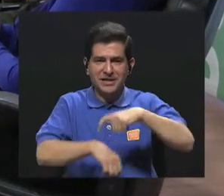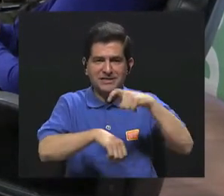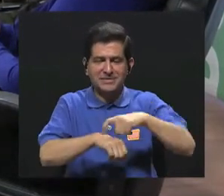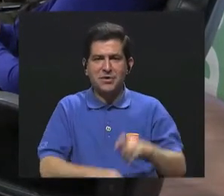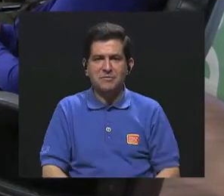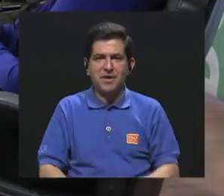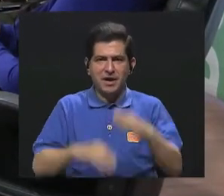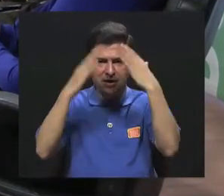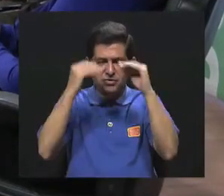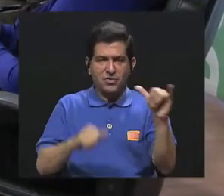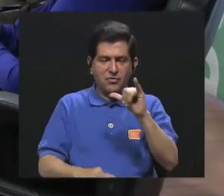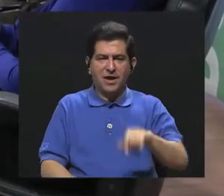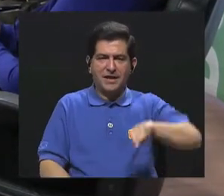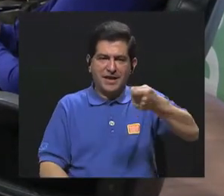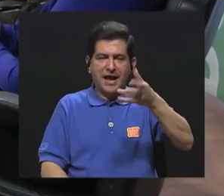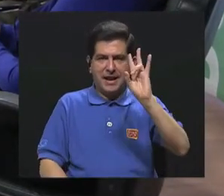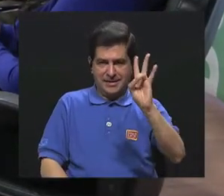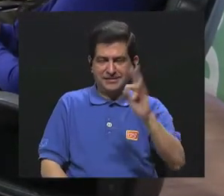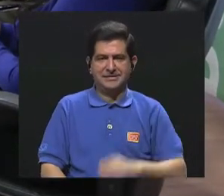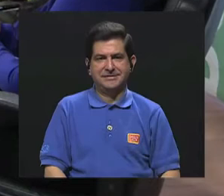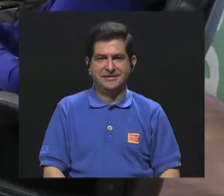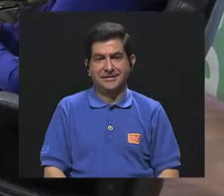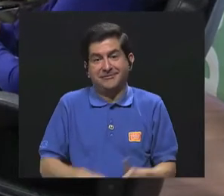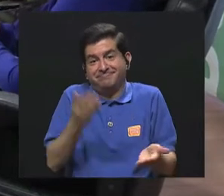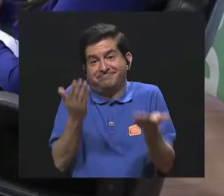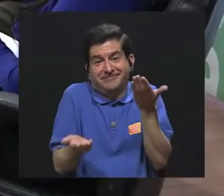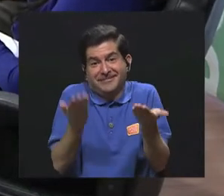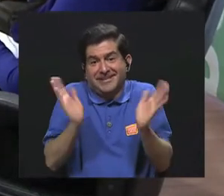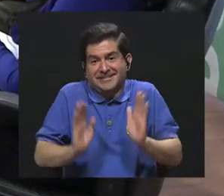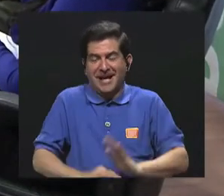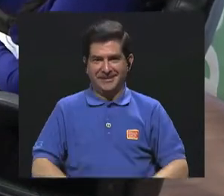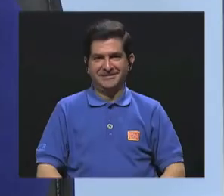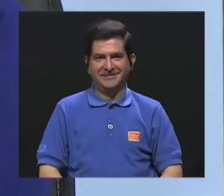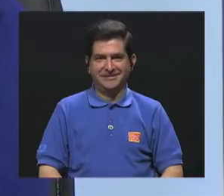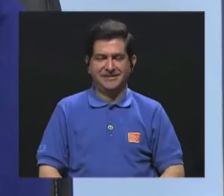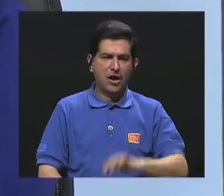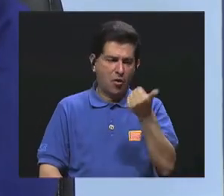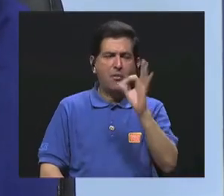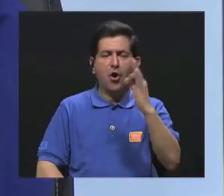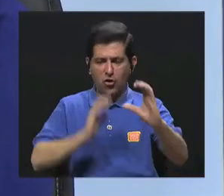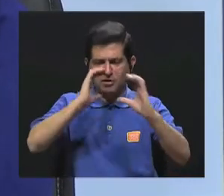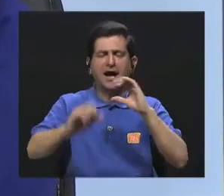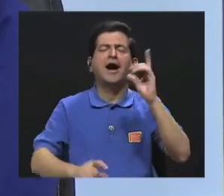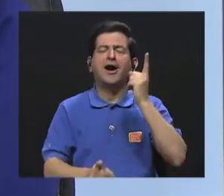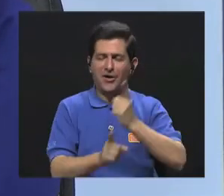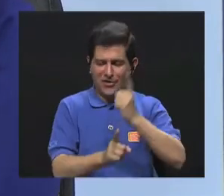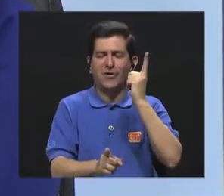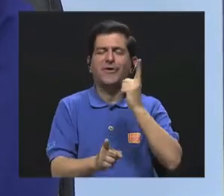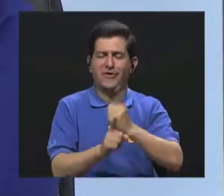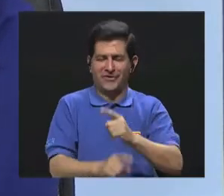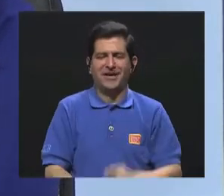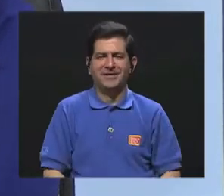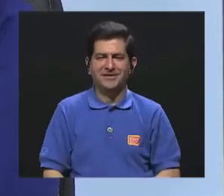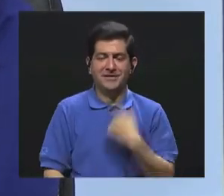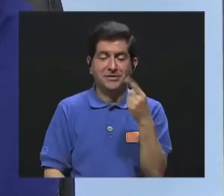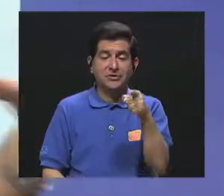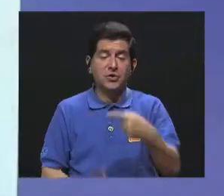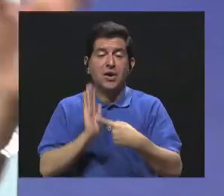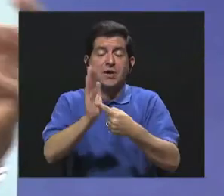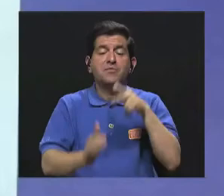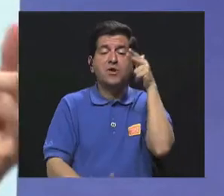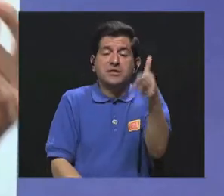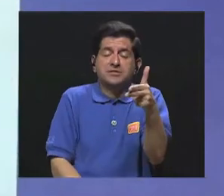nota como la gente de Teletica que... Bueno, o sea, como de cualquier medio de comunicación. Sí, de un medio de comunicación. O sea, que nada más llega, ponen la